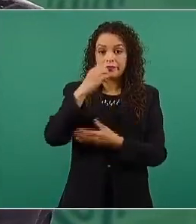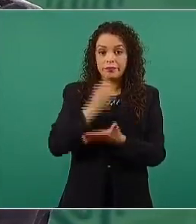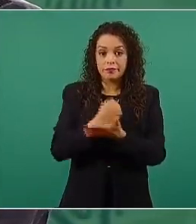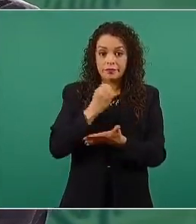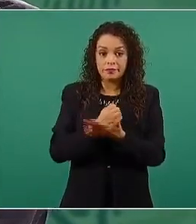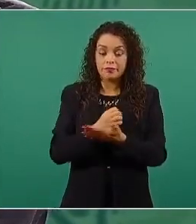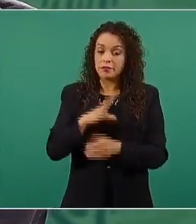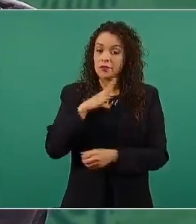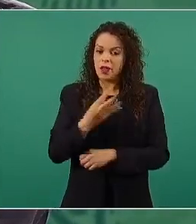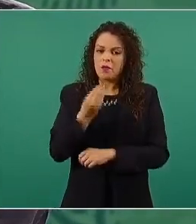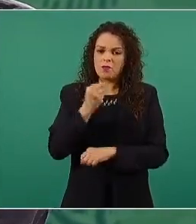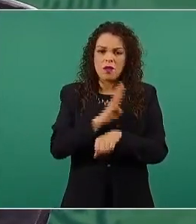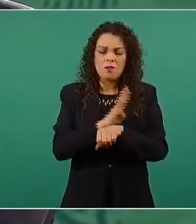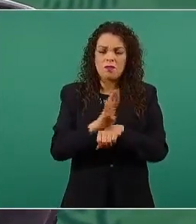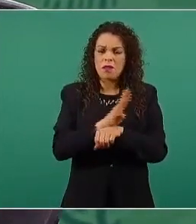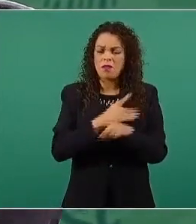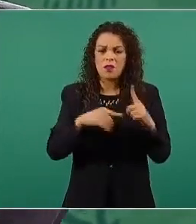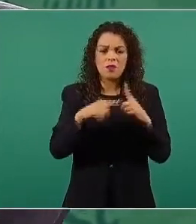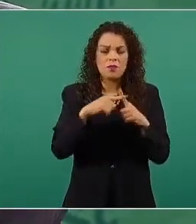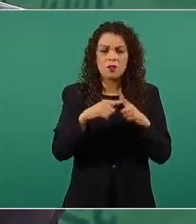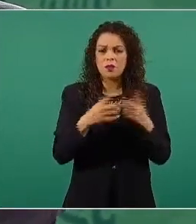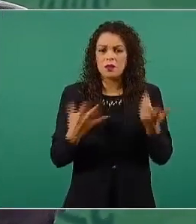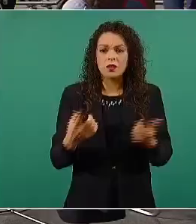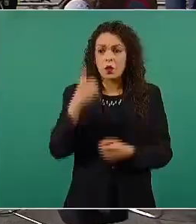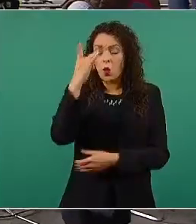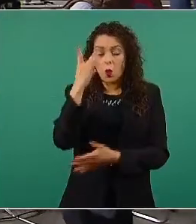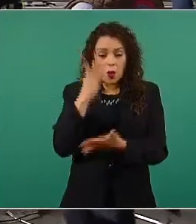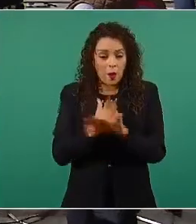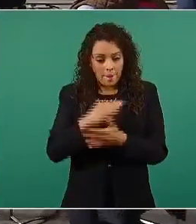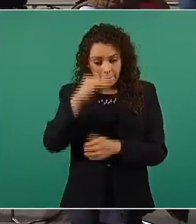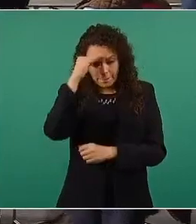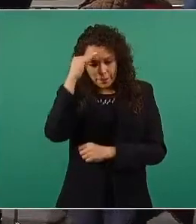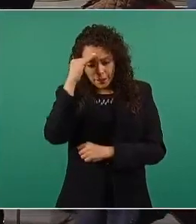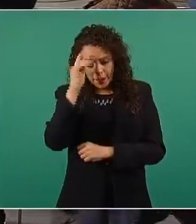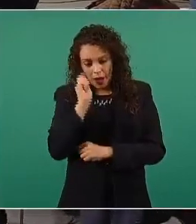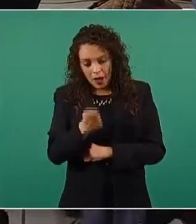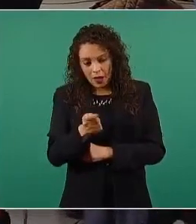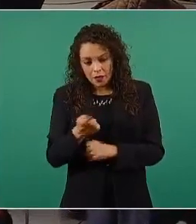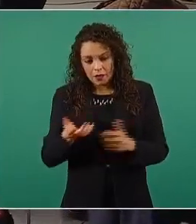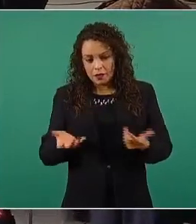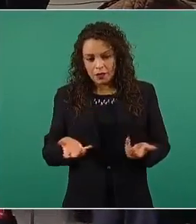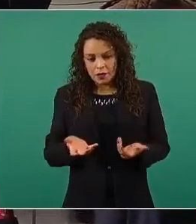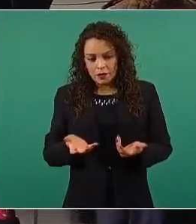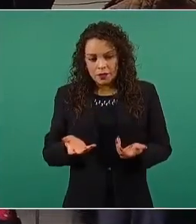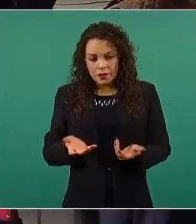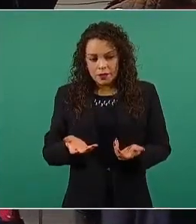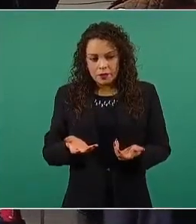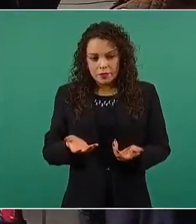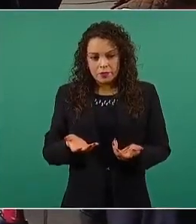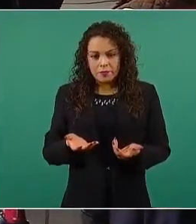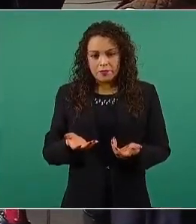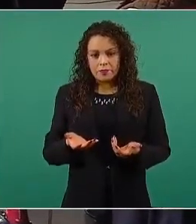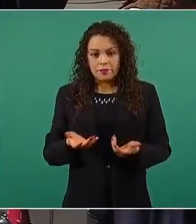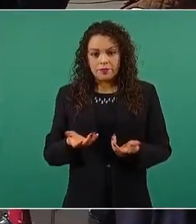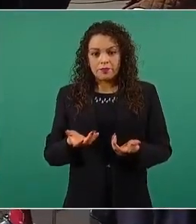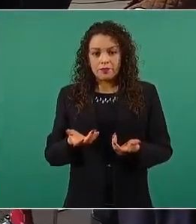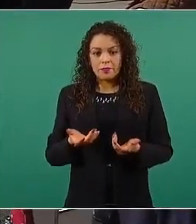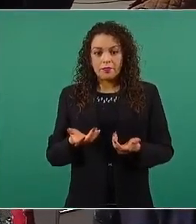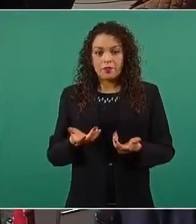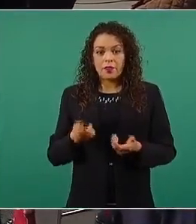genera muchos beneficios, porque no es solo de rama económica,